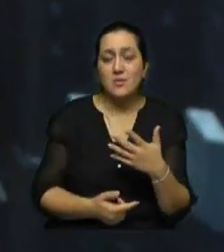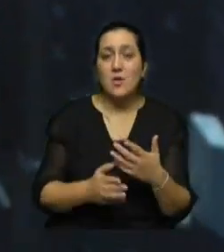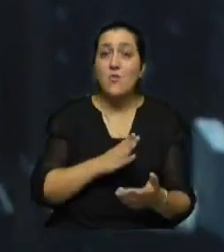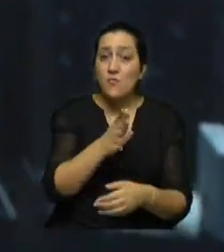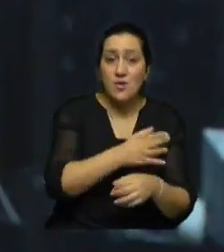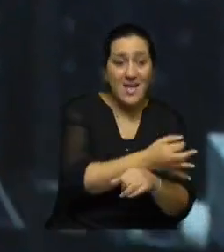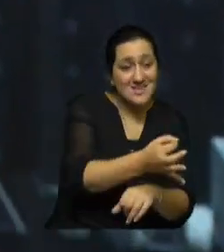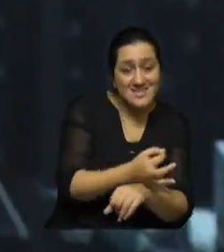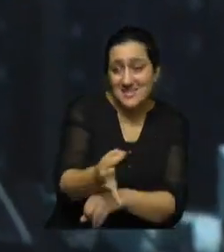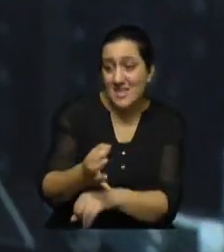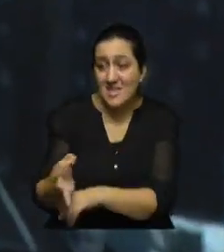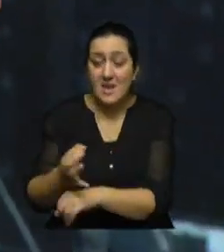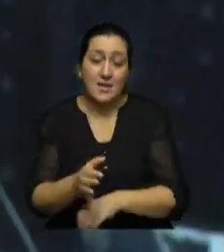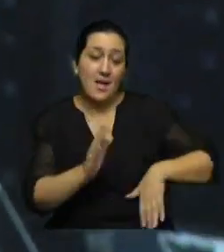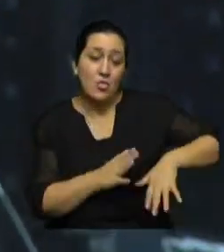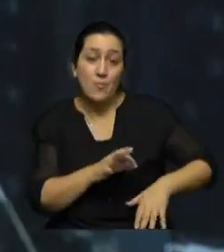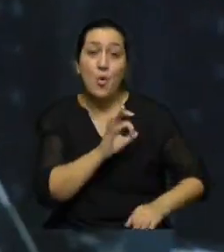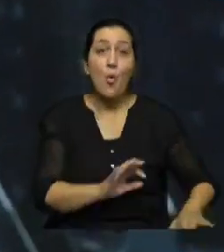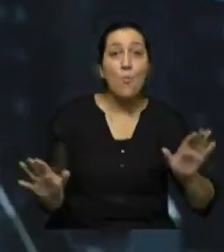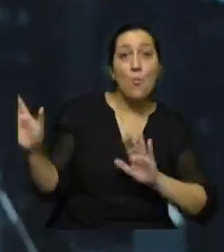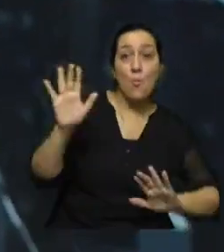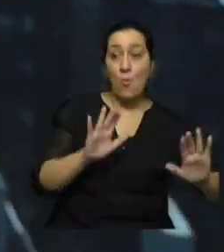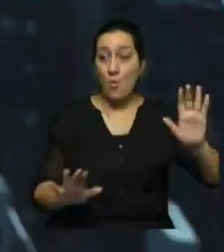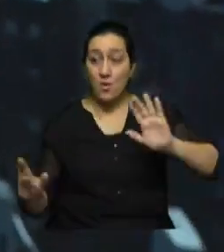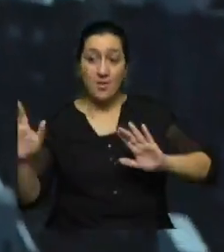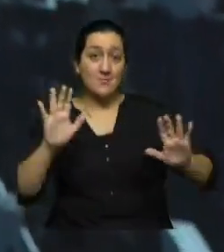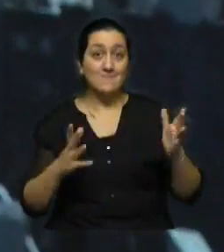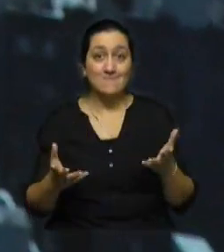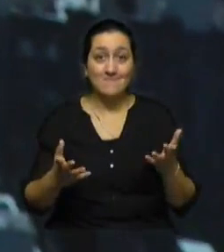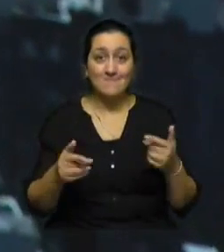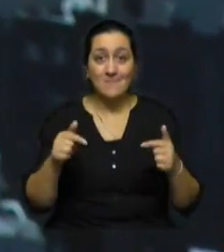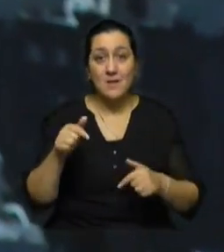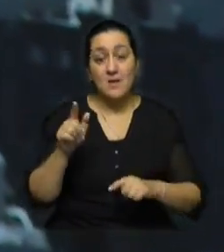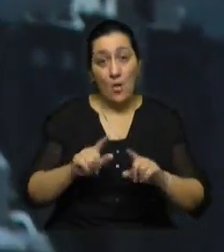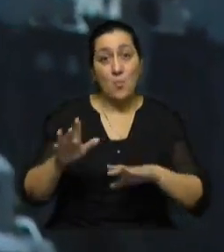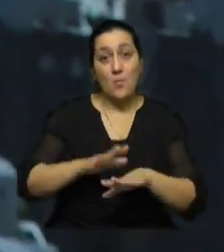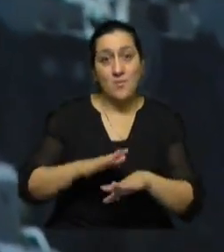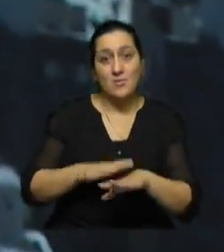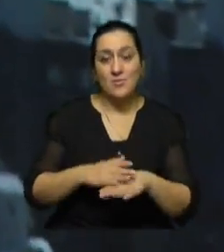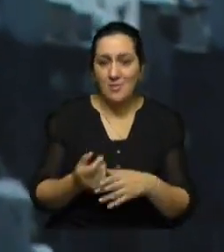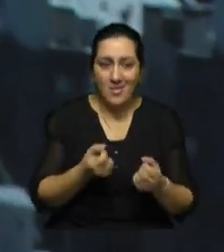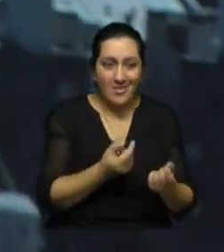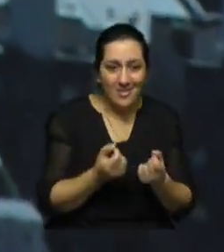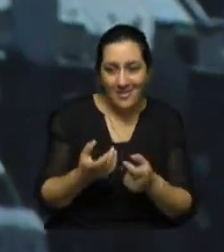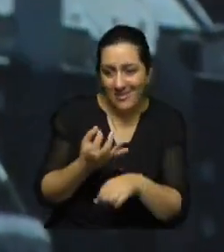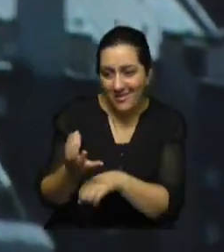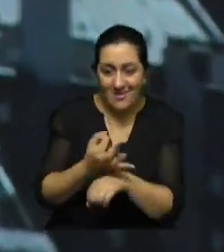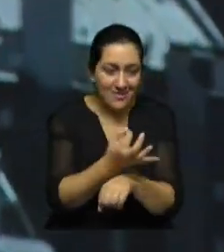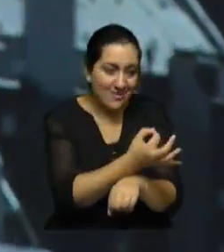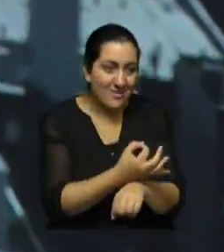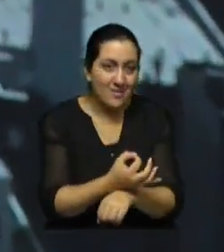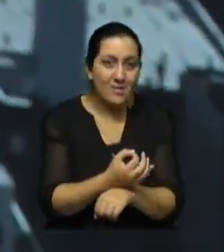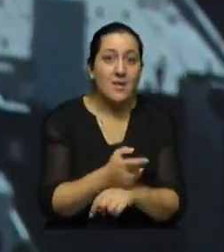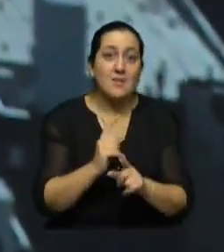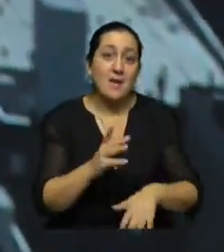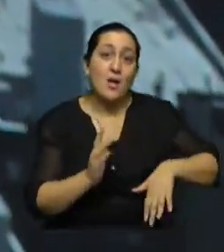enseñar candombe o murga. Y eso hizo de que en alguna vuelta alimentar y eso se empezara a correr. La comparsa